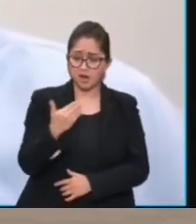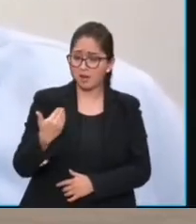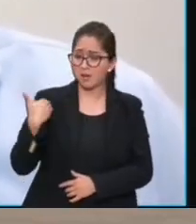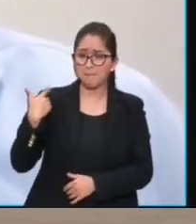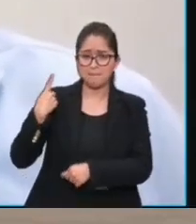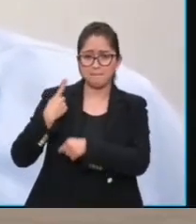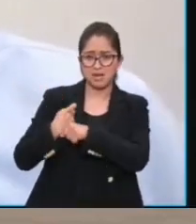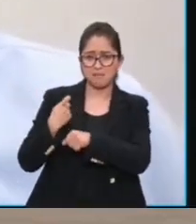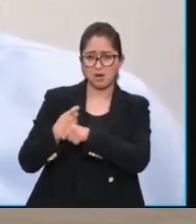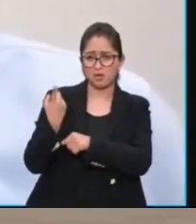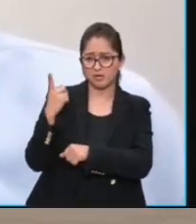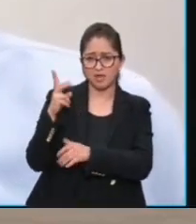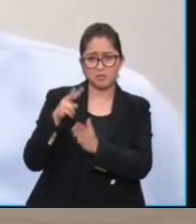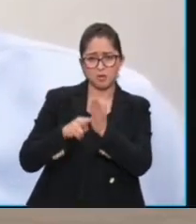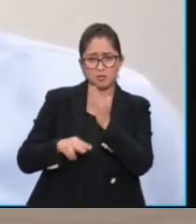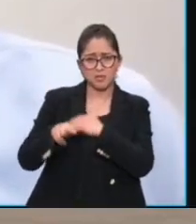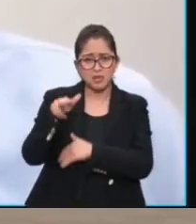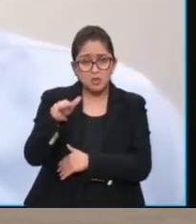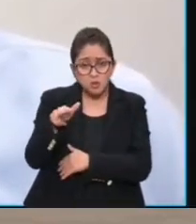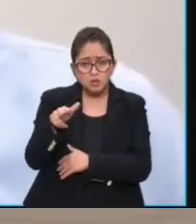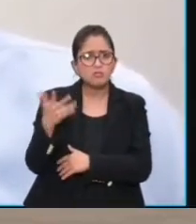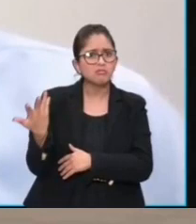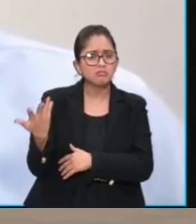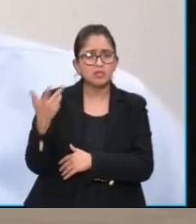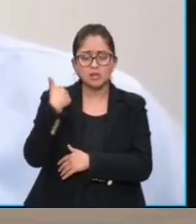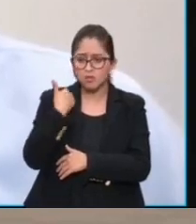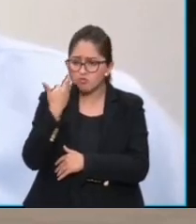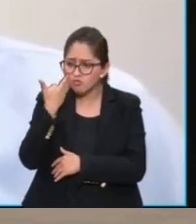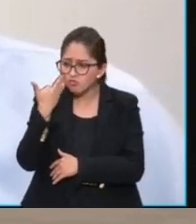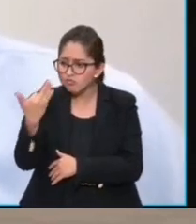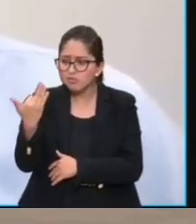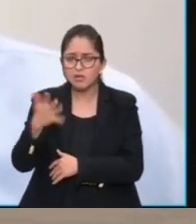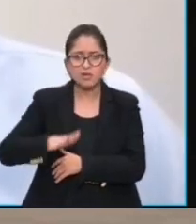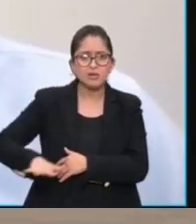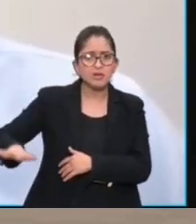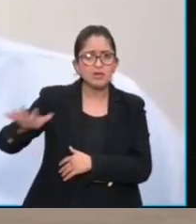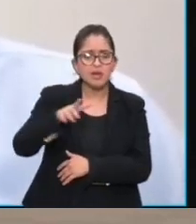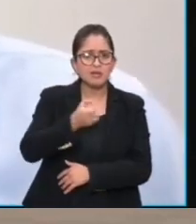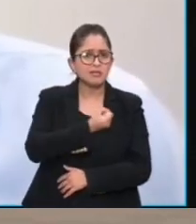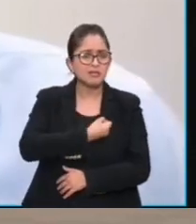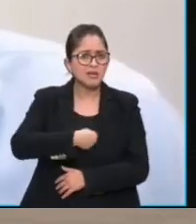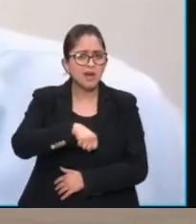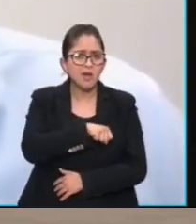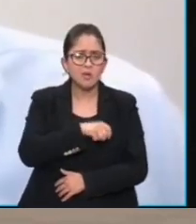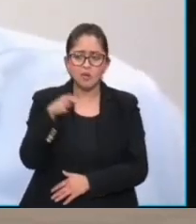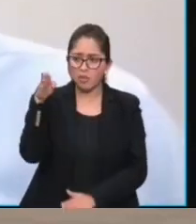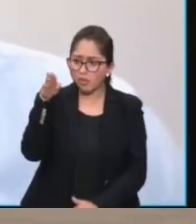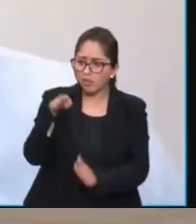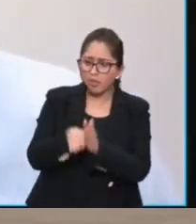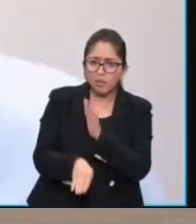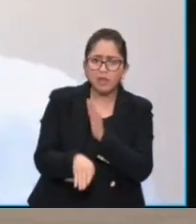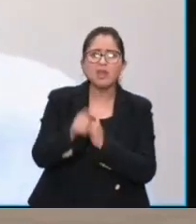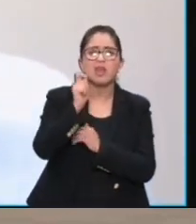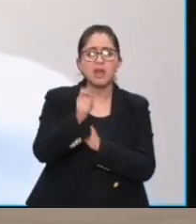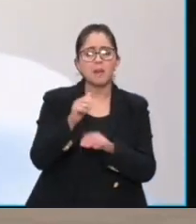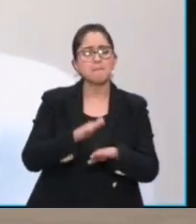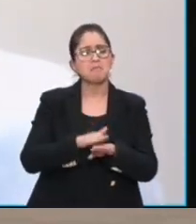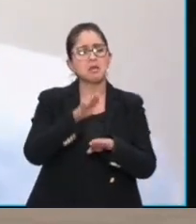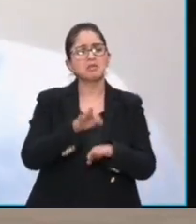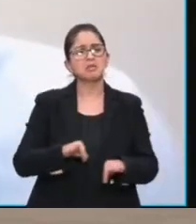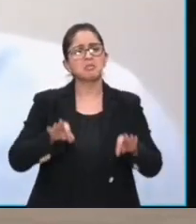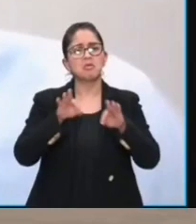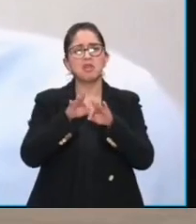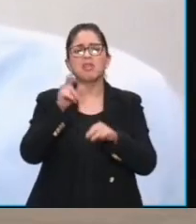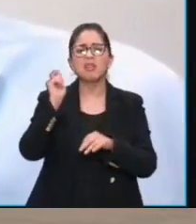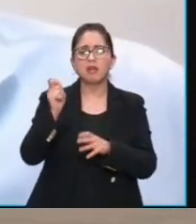de 2018, encontró un sistema de salud pública insuficiente, ineficiente, corroído por la corrupción. A partir